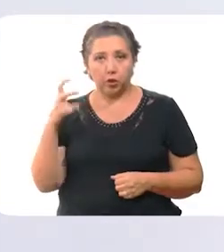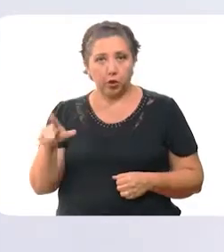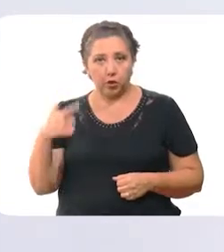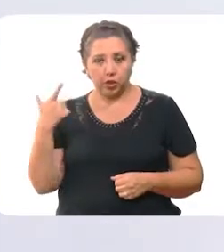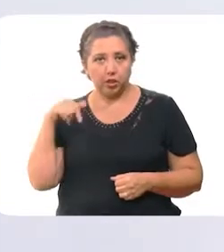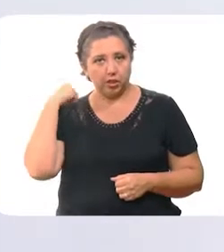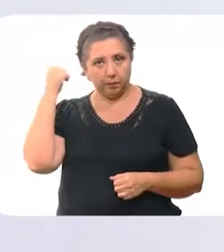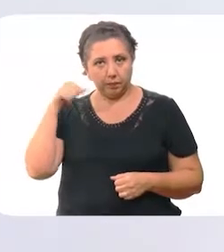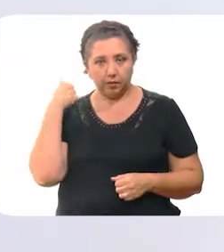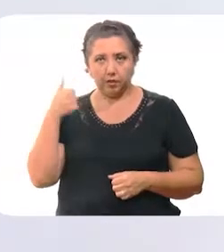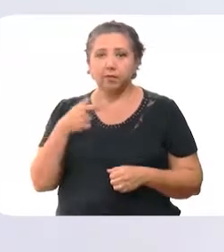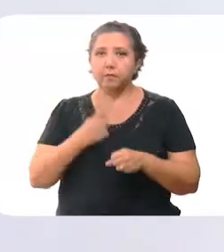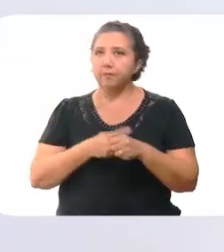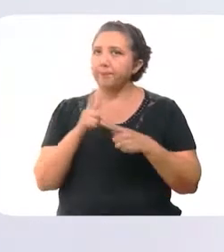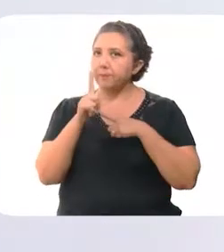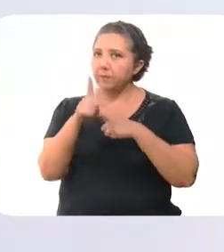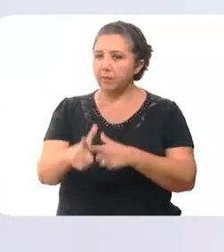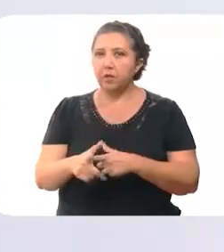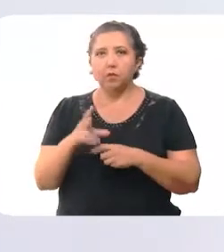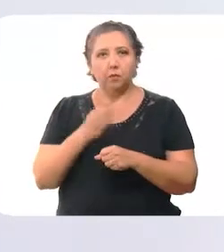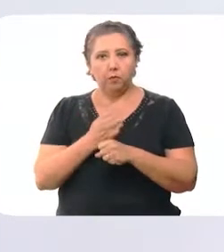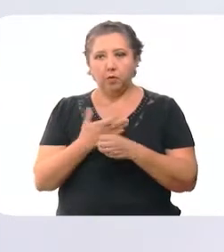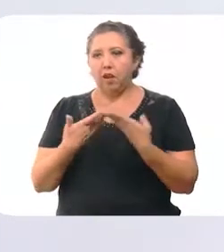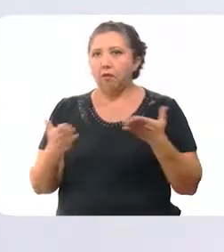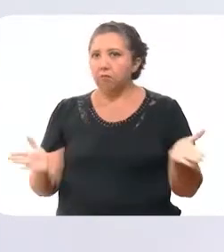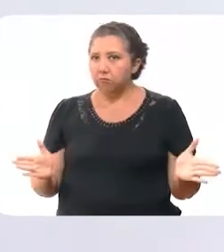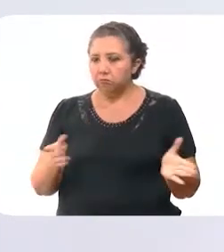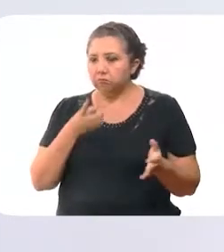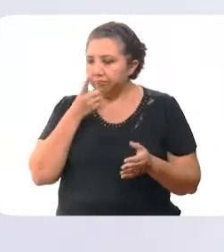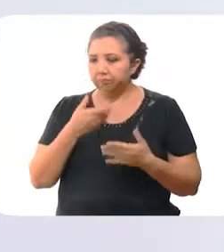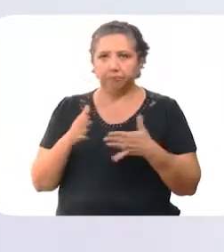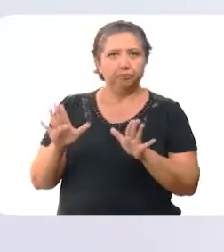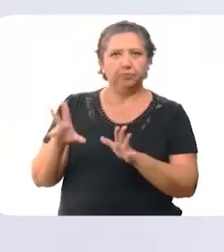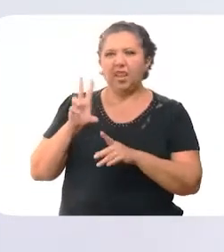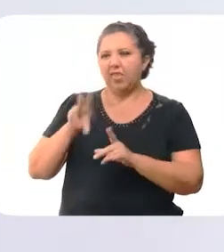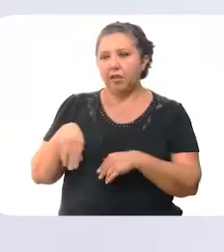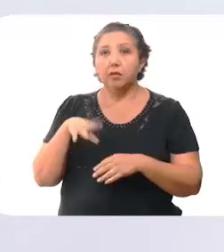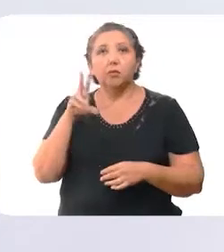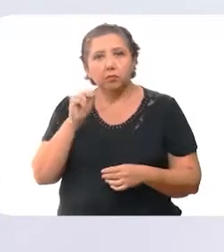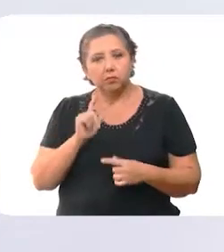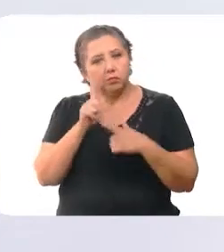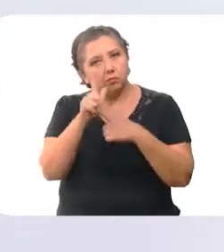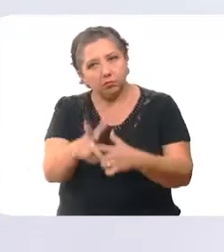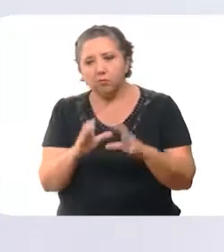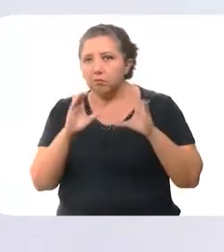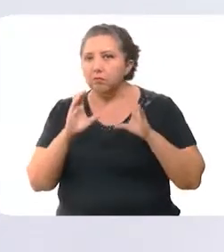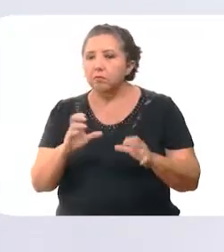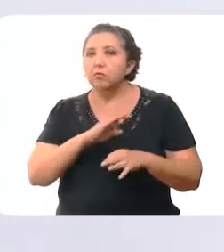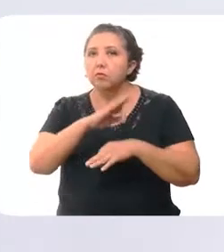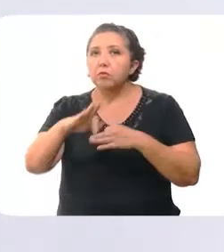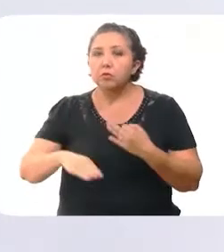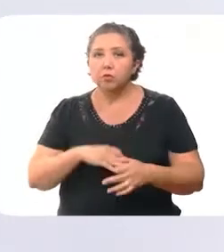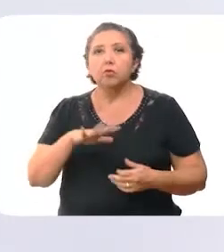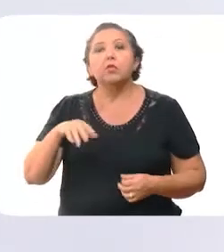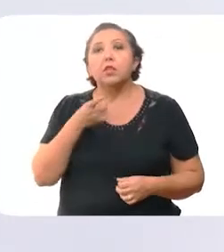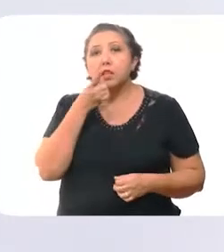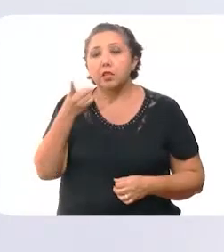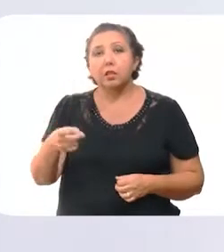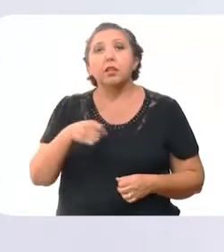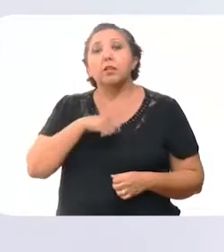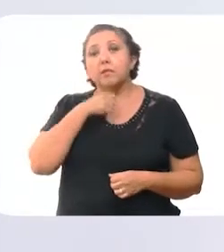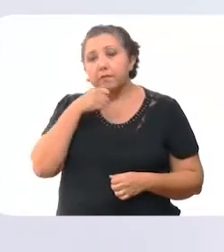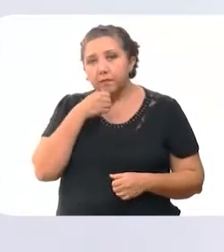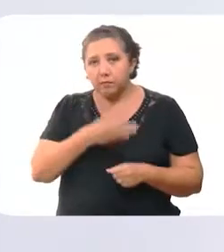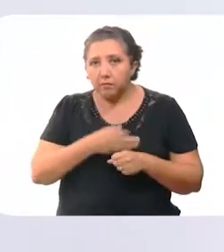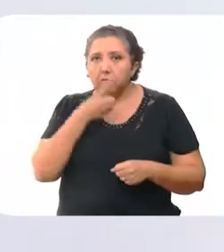12 de abril. La pandemia sigue y no es momento de bajar la guardia. Es muy importante que todos, en especial los adultos mayores o